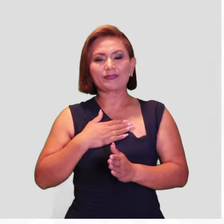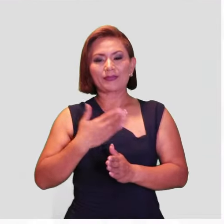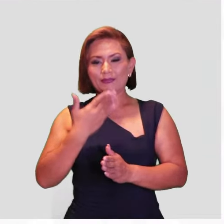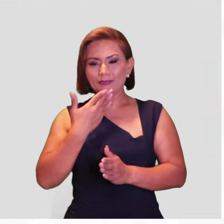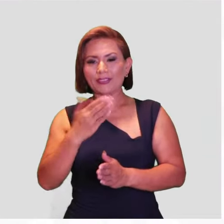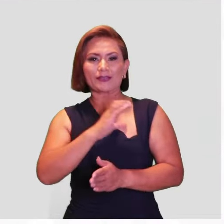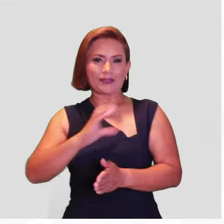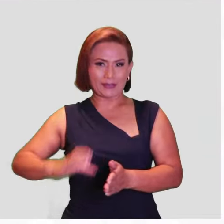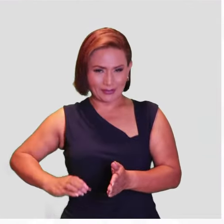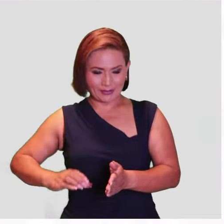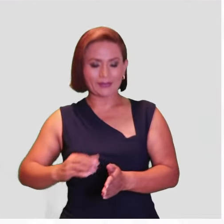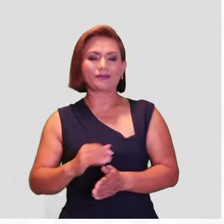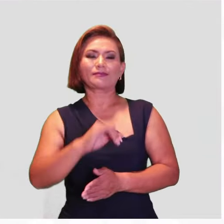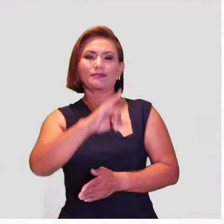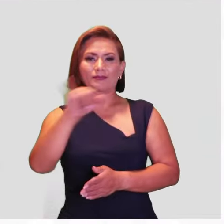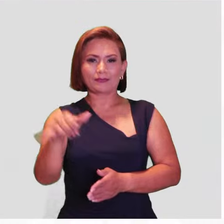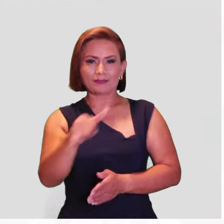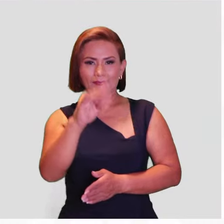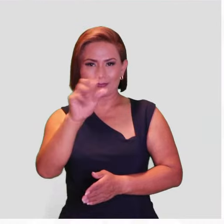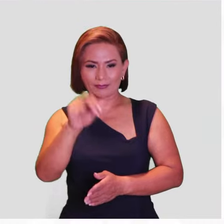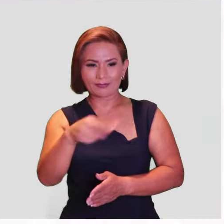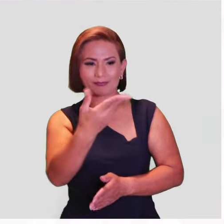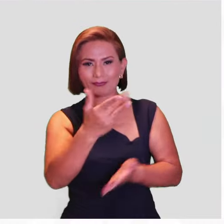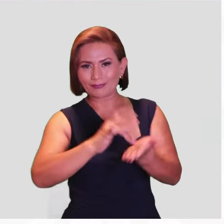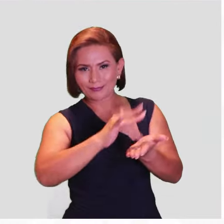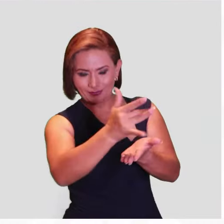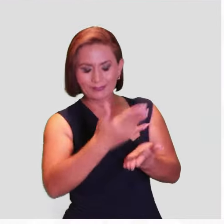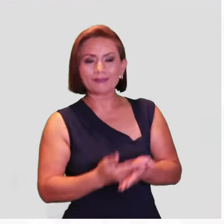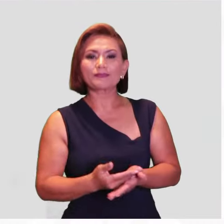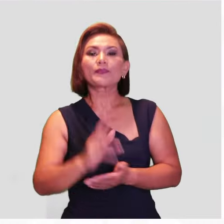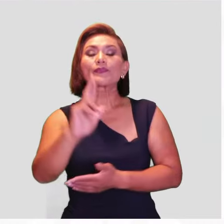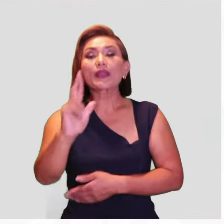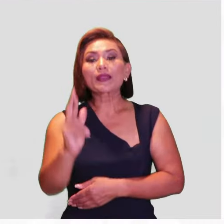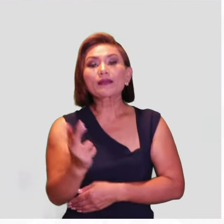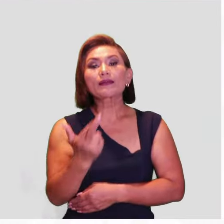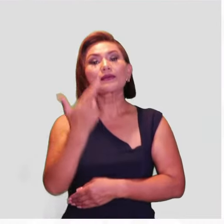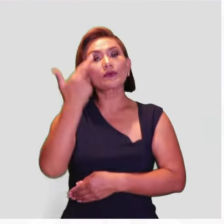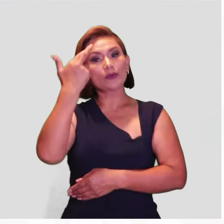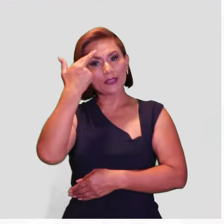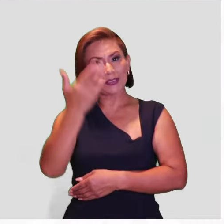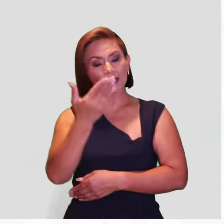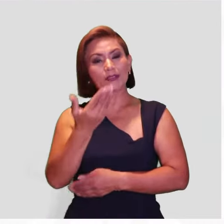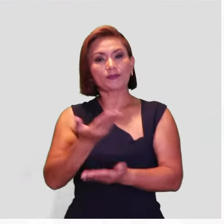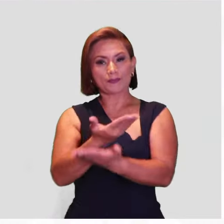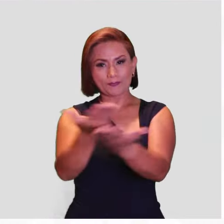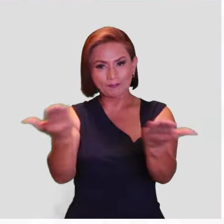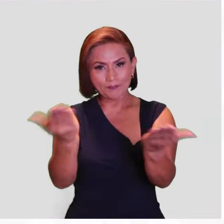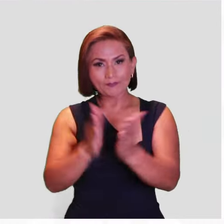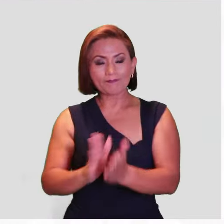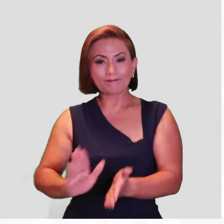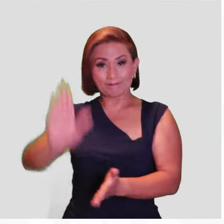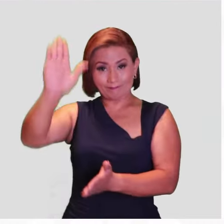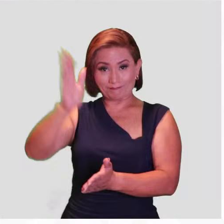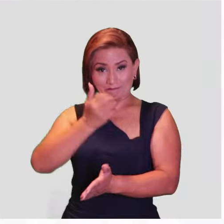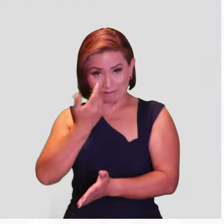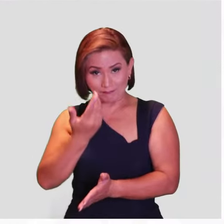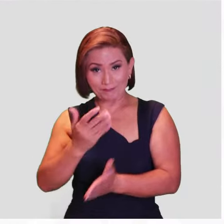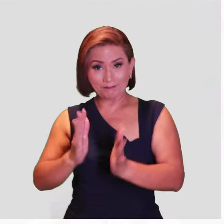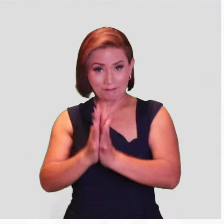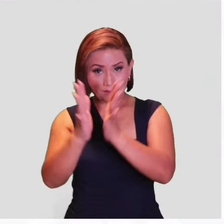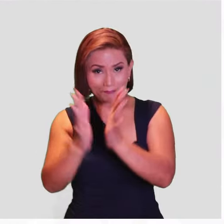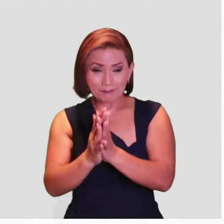Gracias, candidato Juan Alvarado. Recordarles, candidatos, que la forma, candidatas, que la forma en la que ustedes pueden hacer uso de la voz